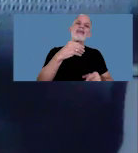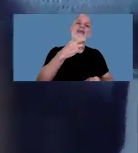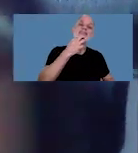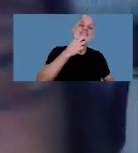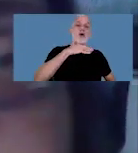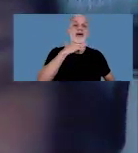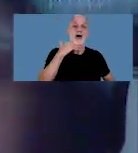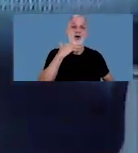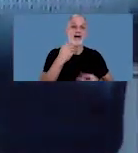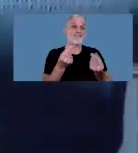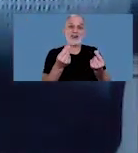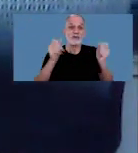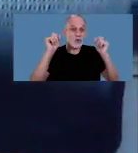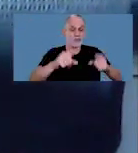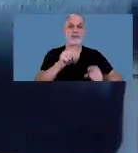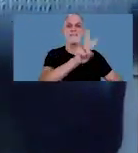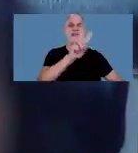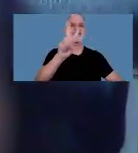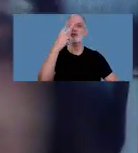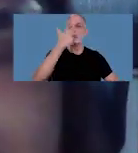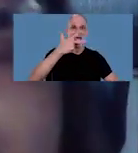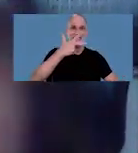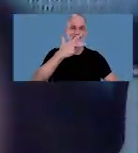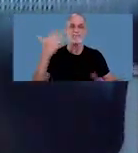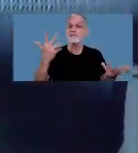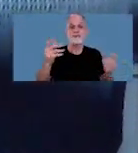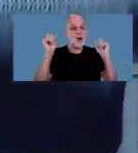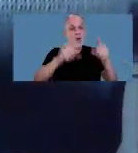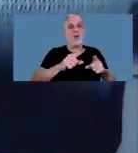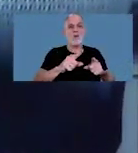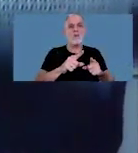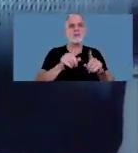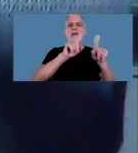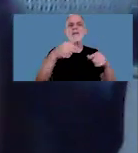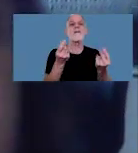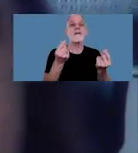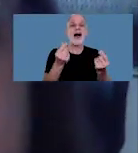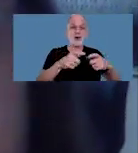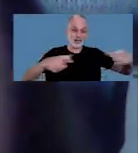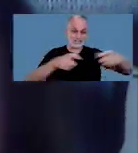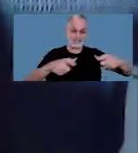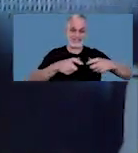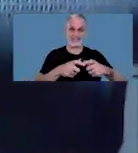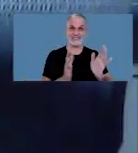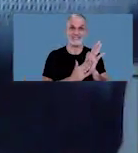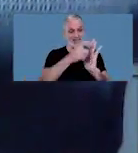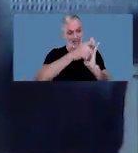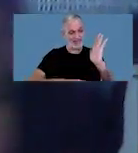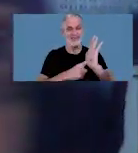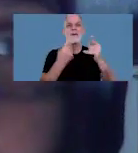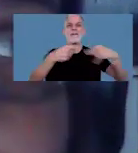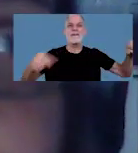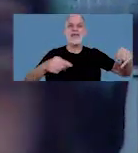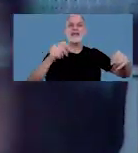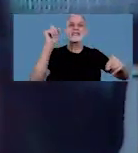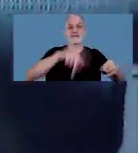te las valúa de acuerdo al 22H. O sea, te las asimila a títulos, valores de bienes situados en